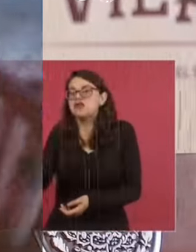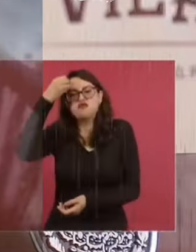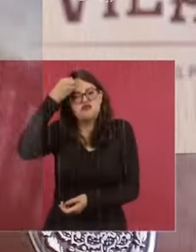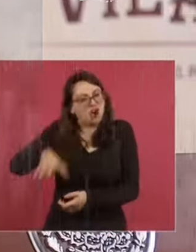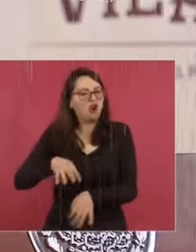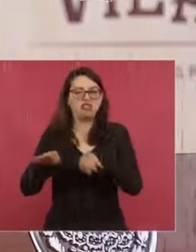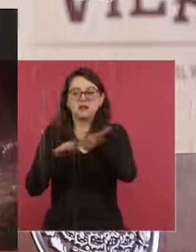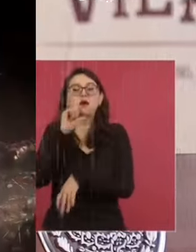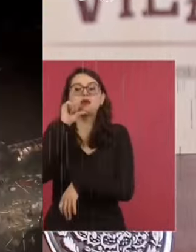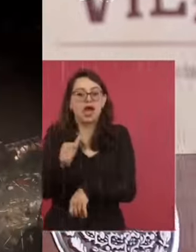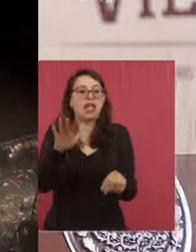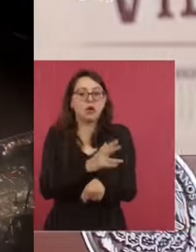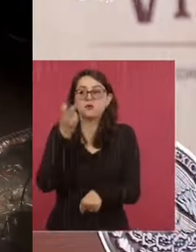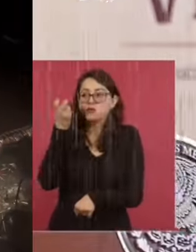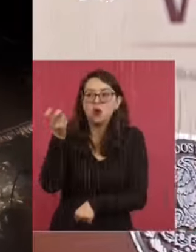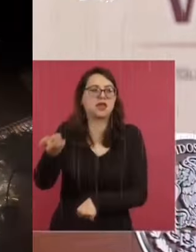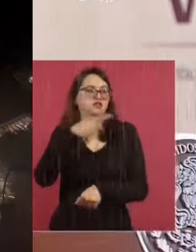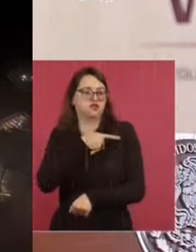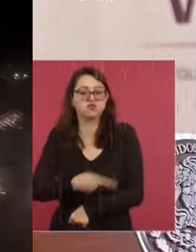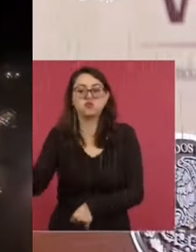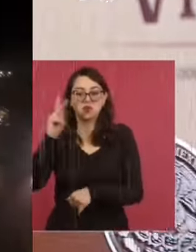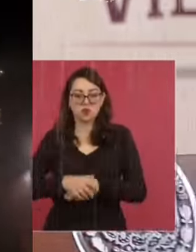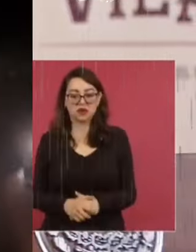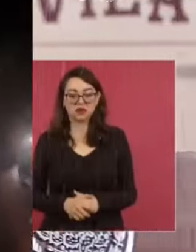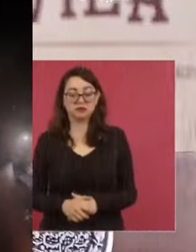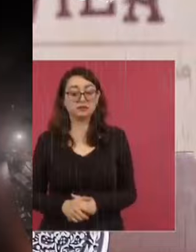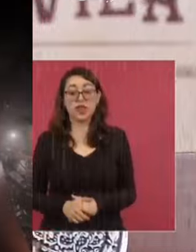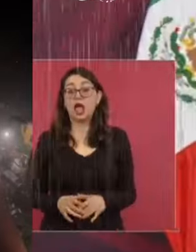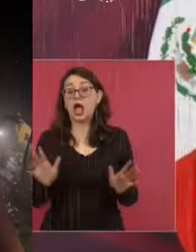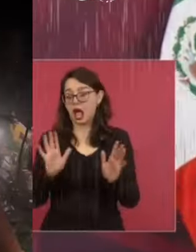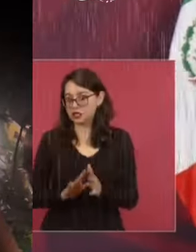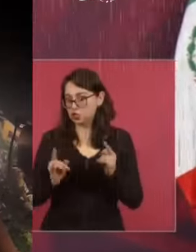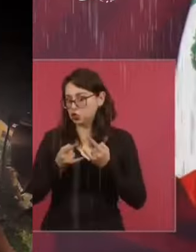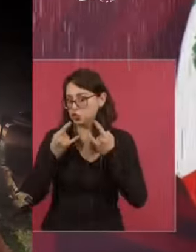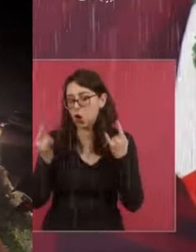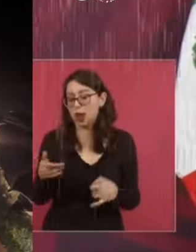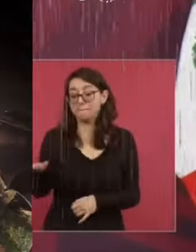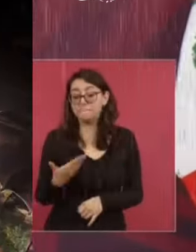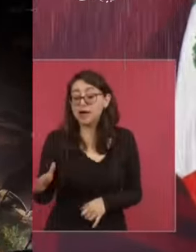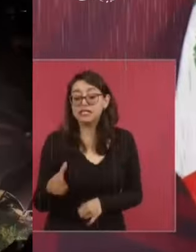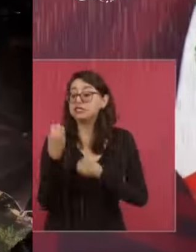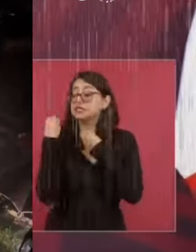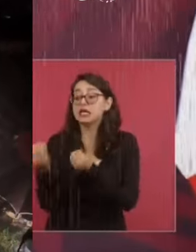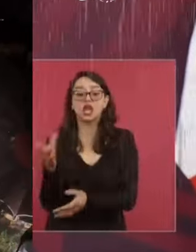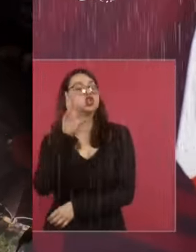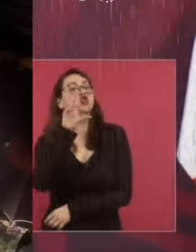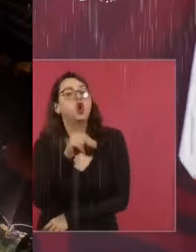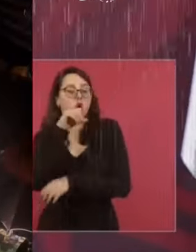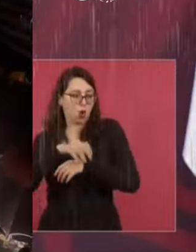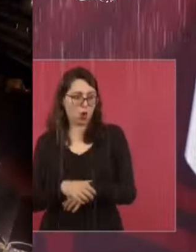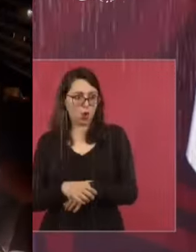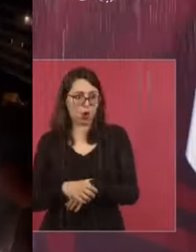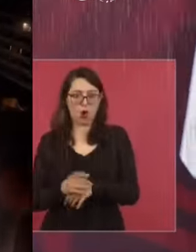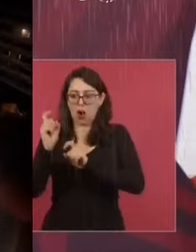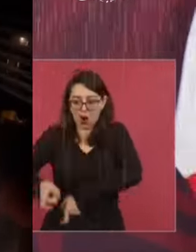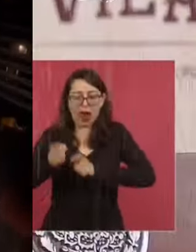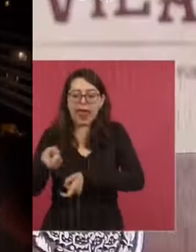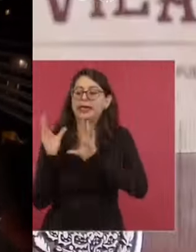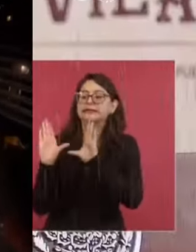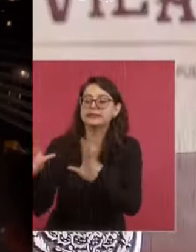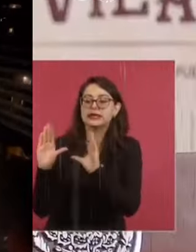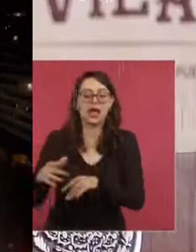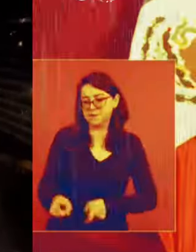indolente. ¿Sí? ¿Y se acuerdan también lo que decían? No les des pescado, enséñanos a pescar. Si no hay